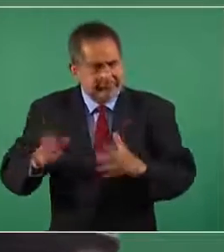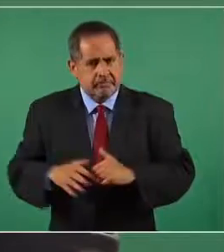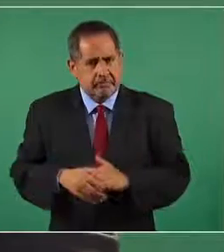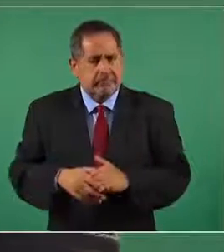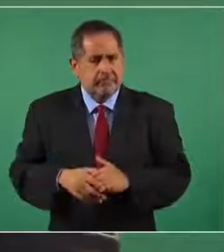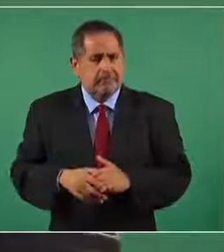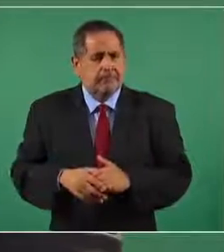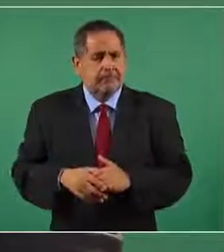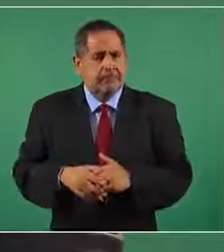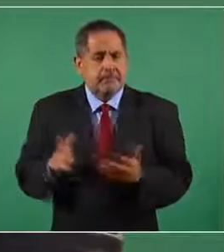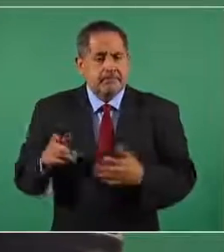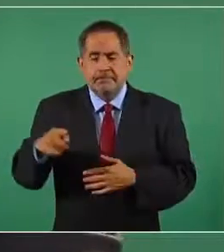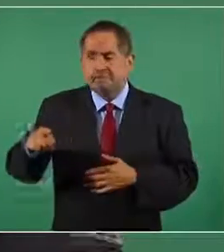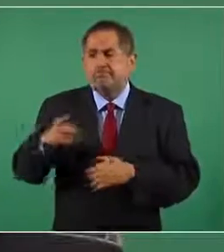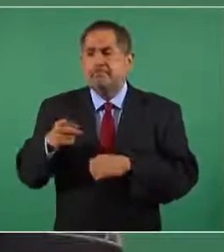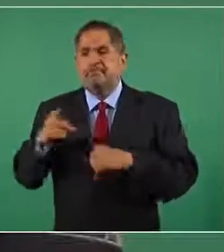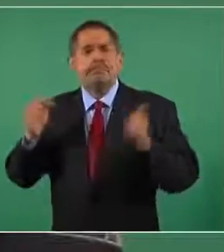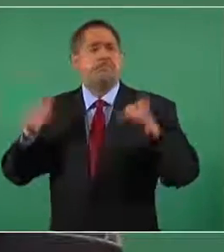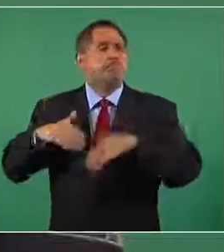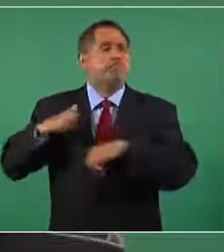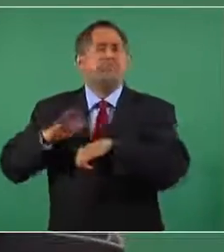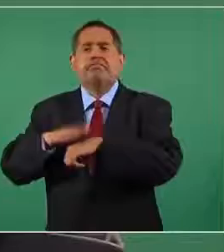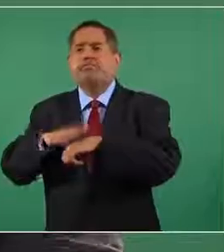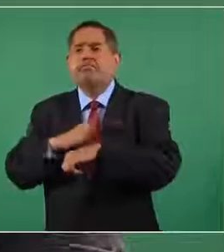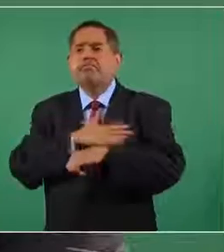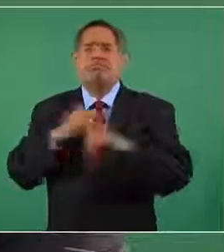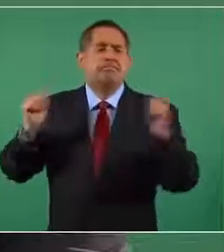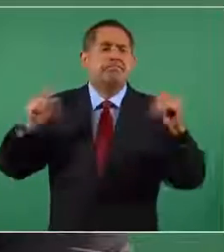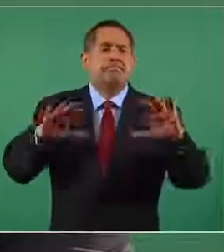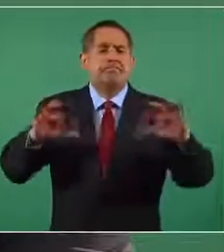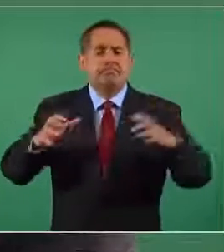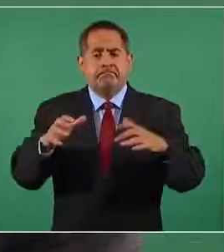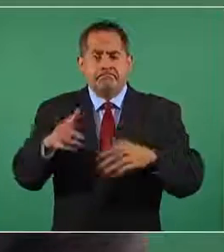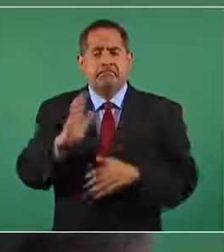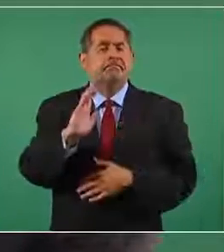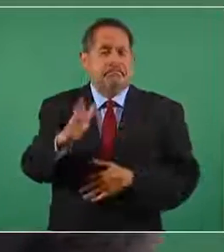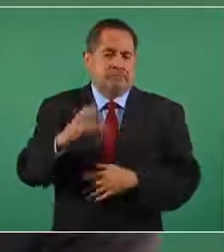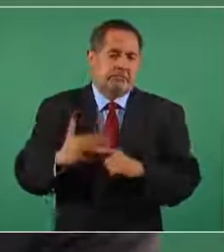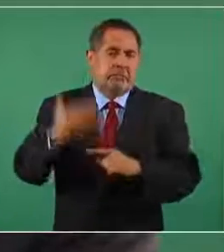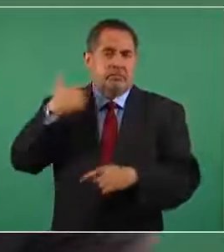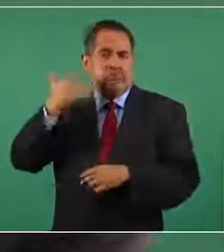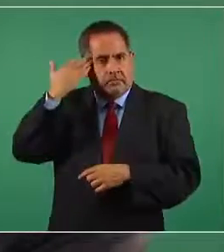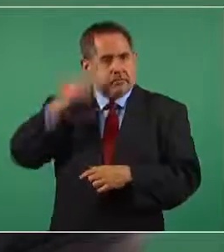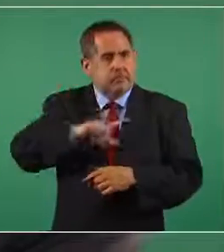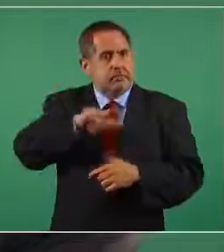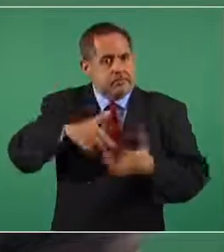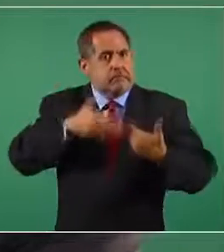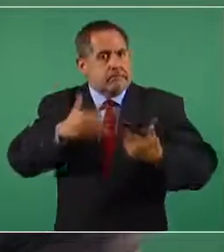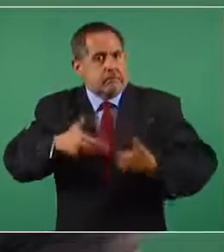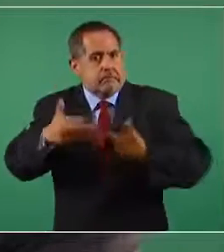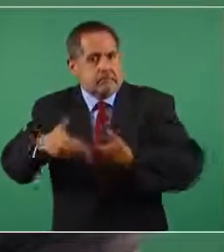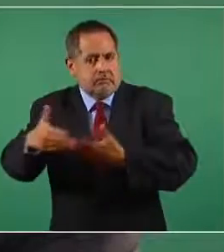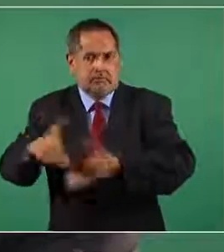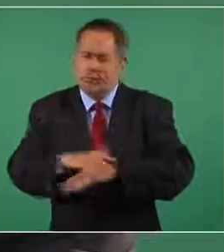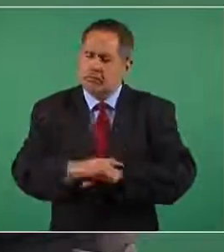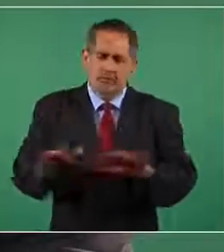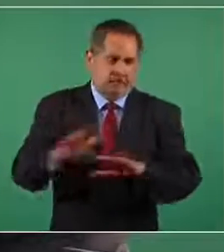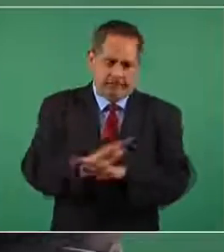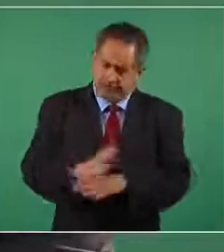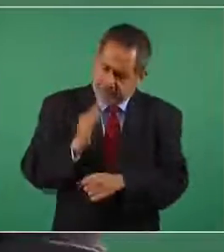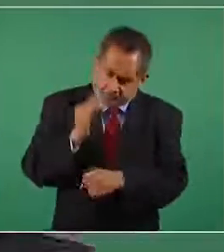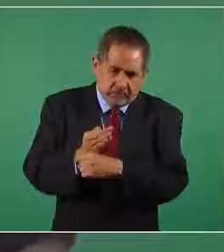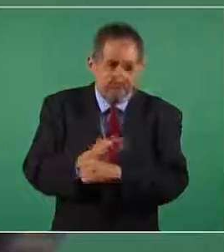se convoque, porque ya ha pasado bastante tiempo, a